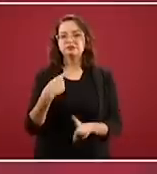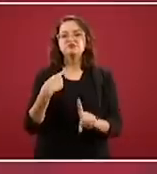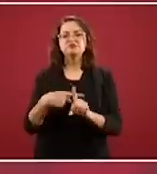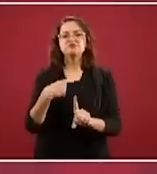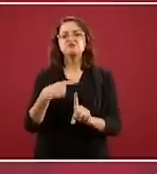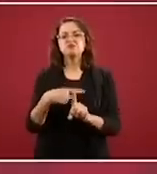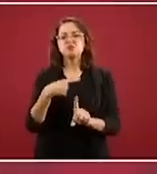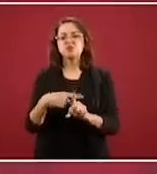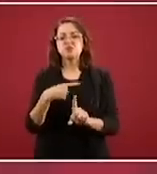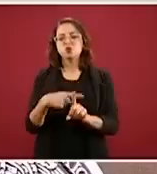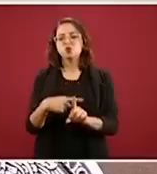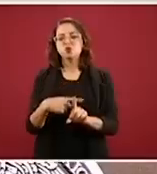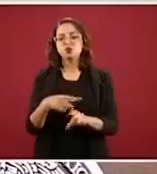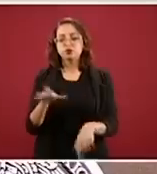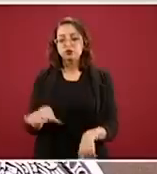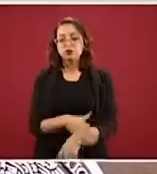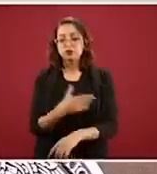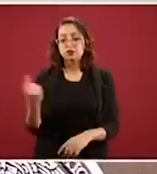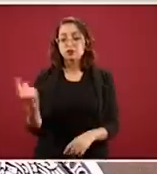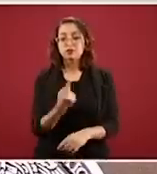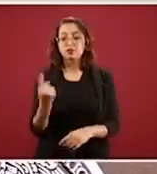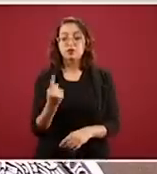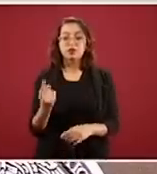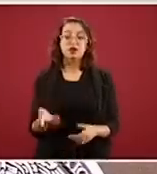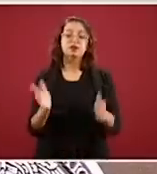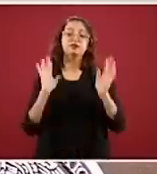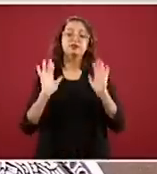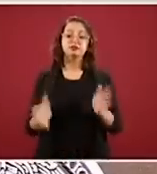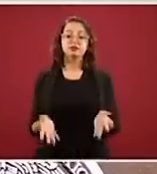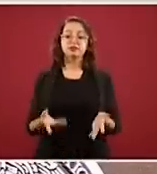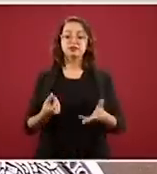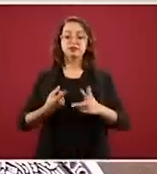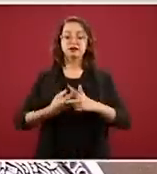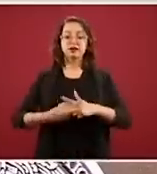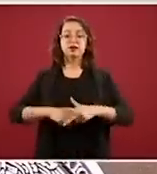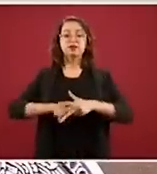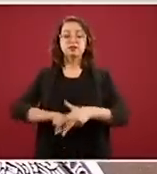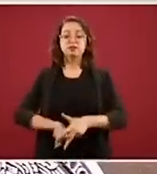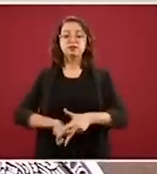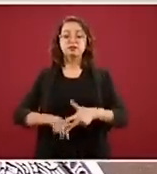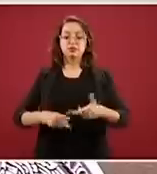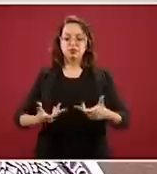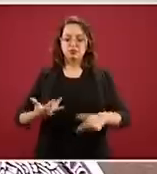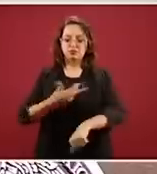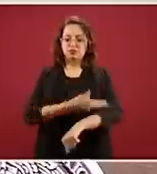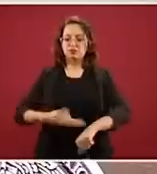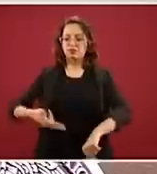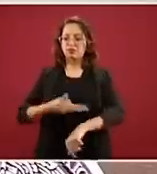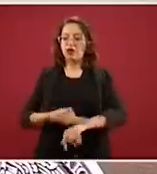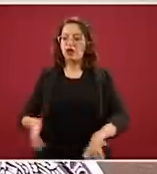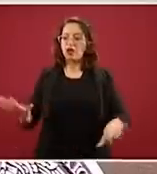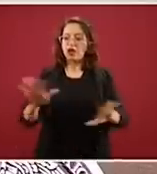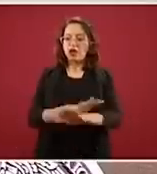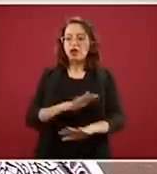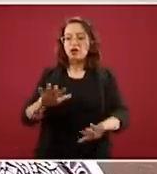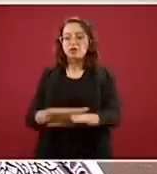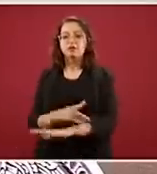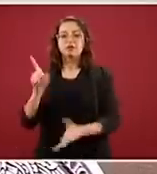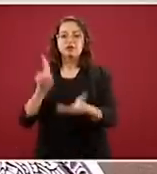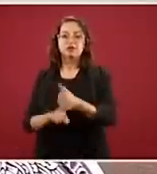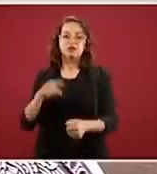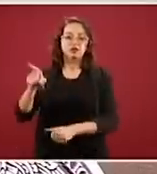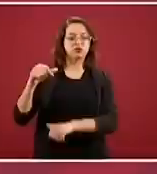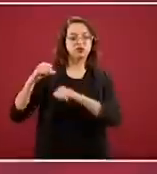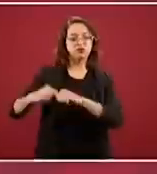optimista porque se ha iniciado un proceso de renovación en el Poder